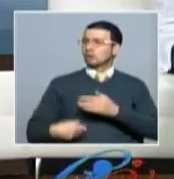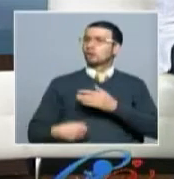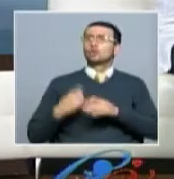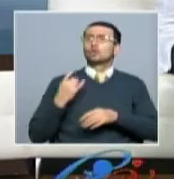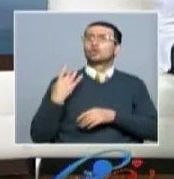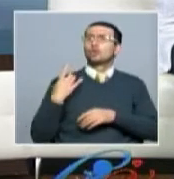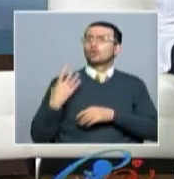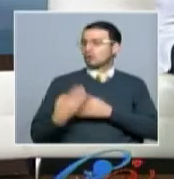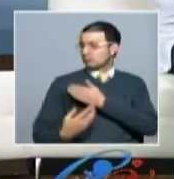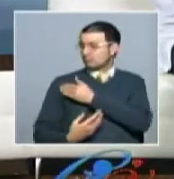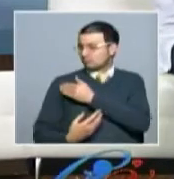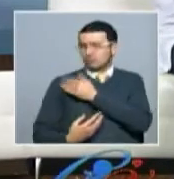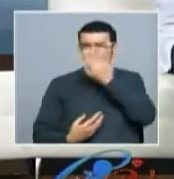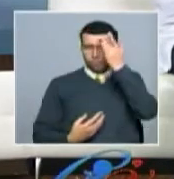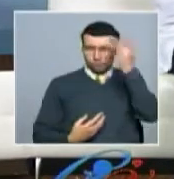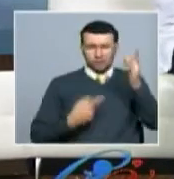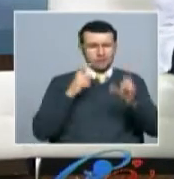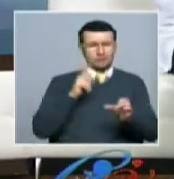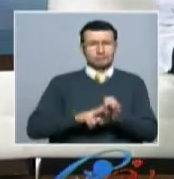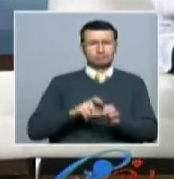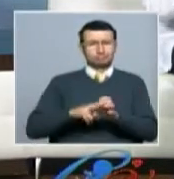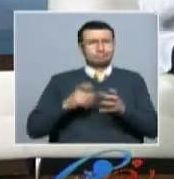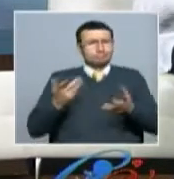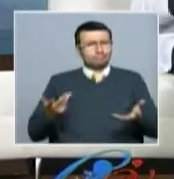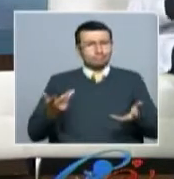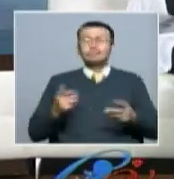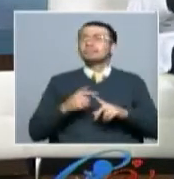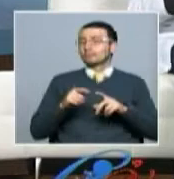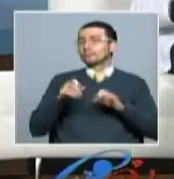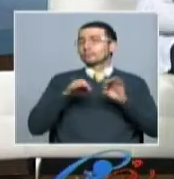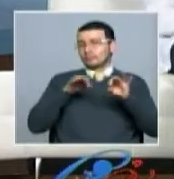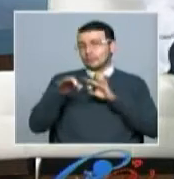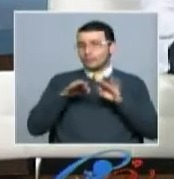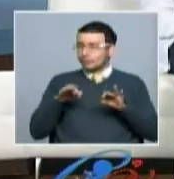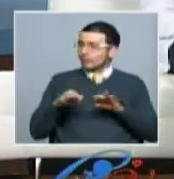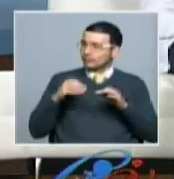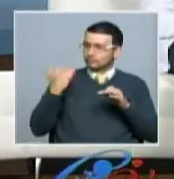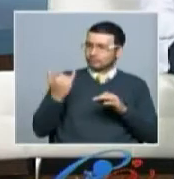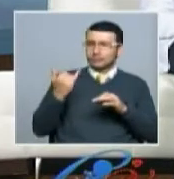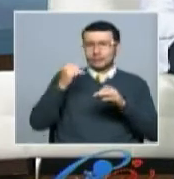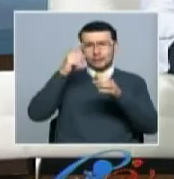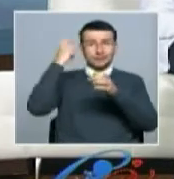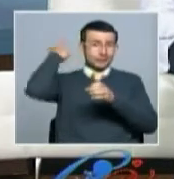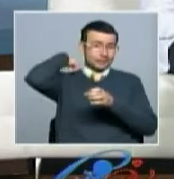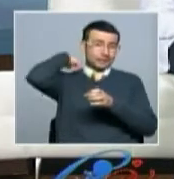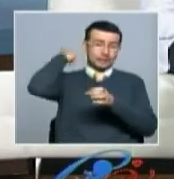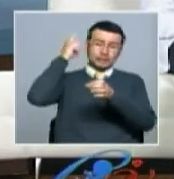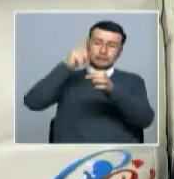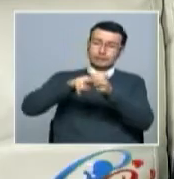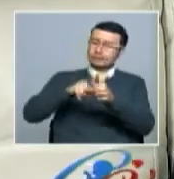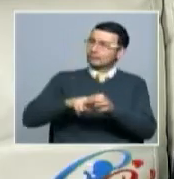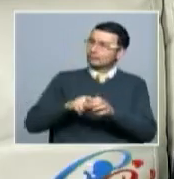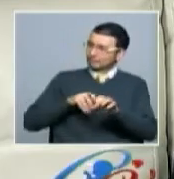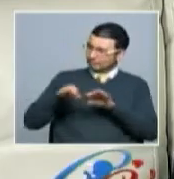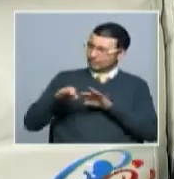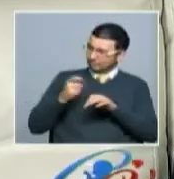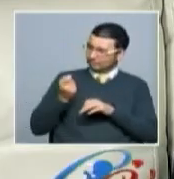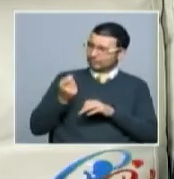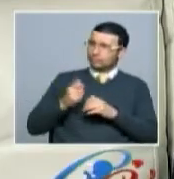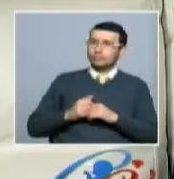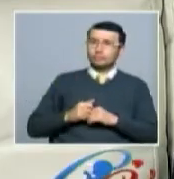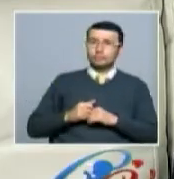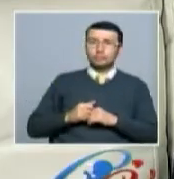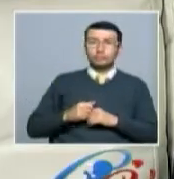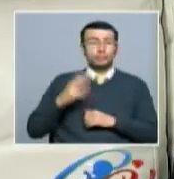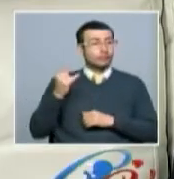hombro, ¿por qué está hablando de la columna? Hablemos un poco de esa anatomía de nuestra columna vertebral. La columna vertebral es